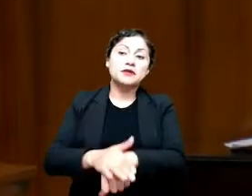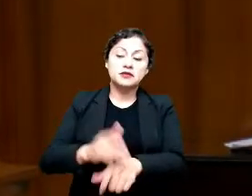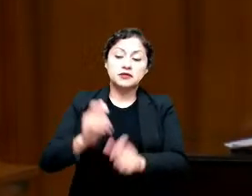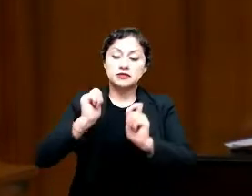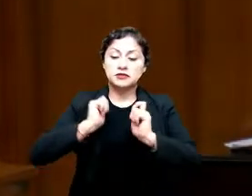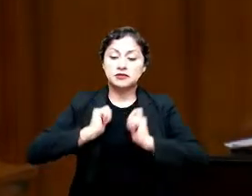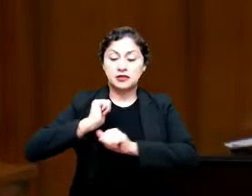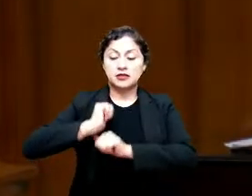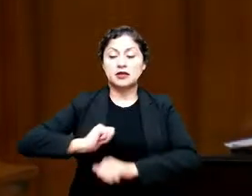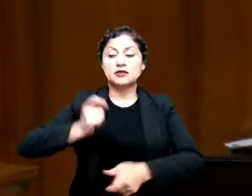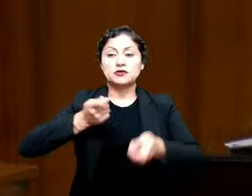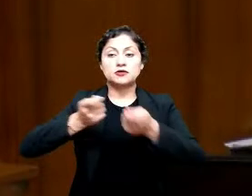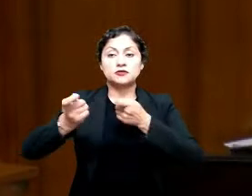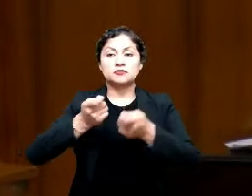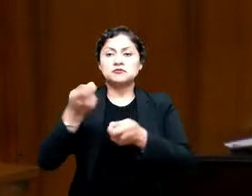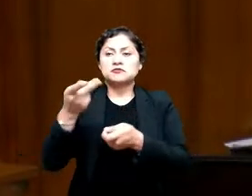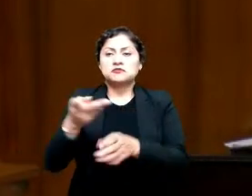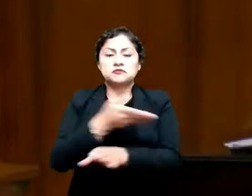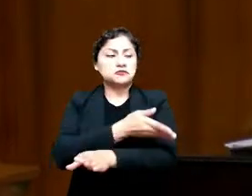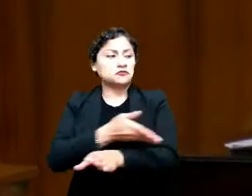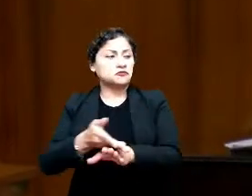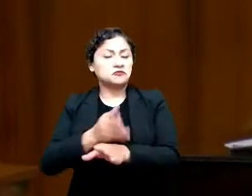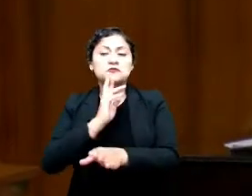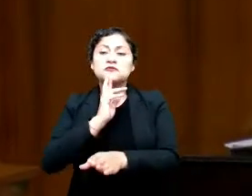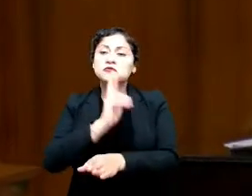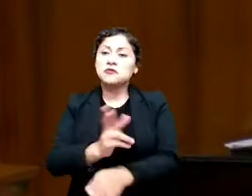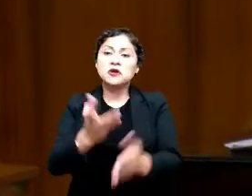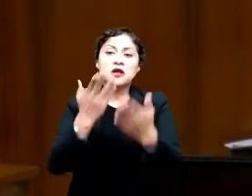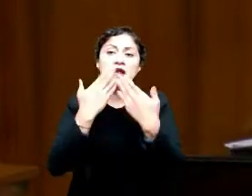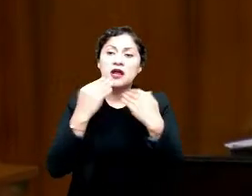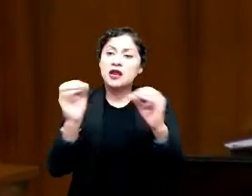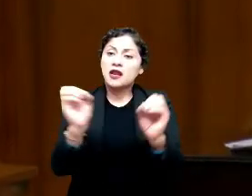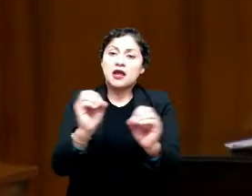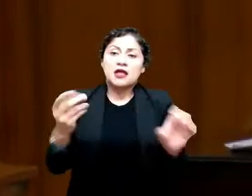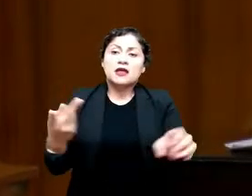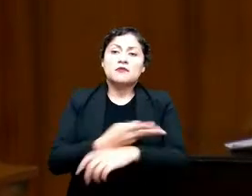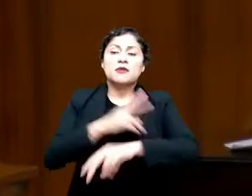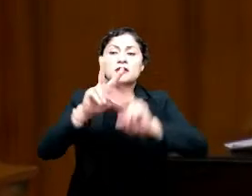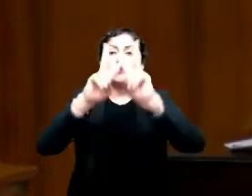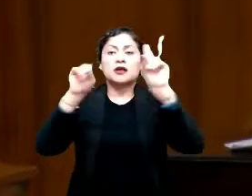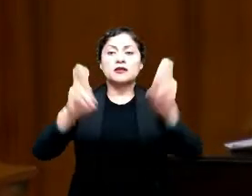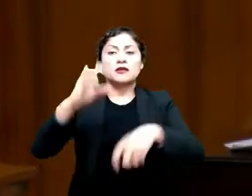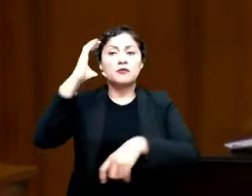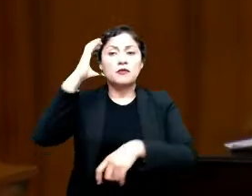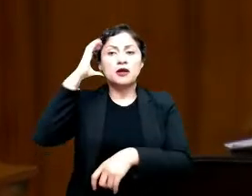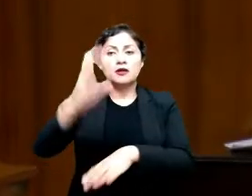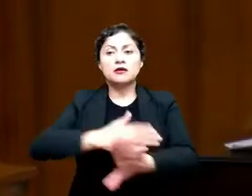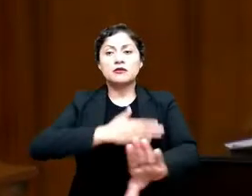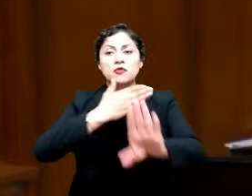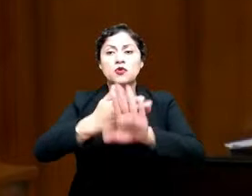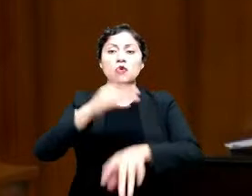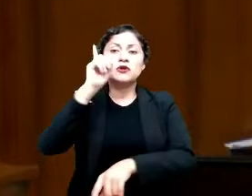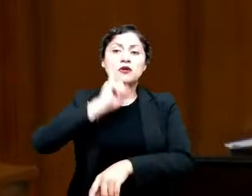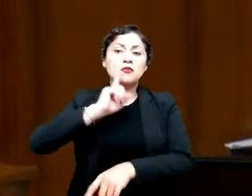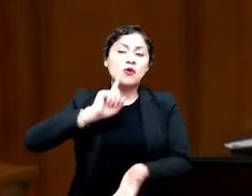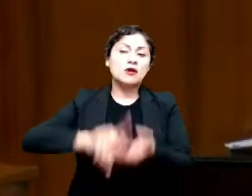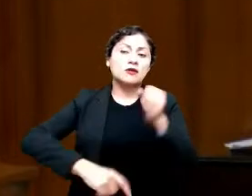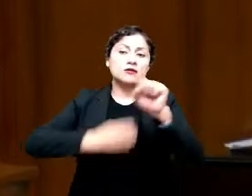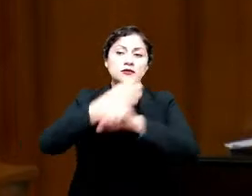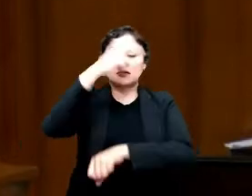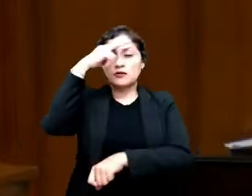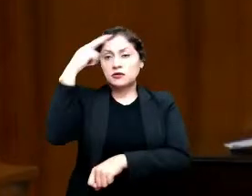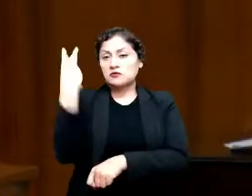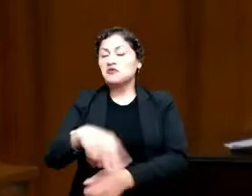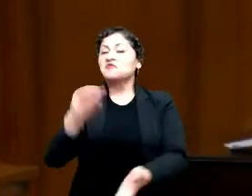que demuestren la disminución de violencia que viven las mujeres en nuestra entidad, quienes aún